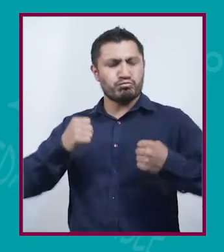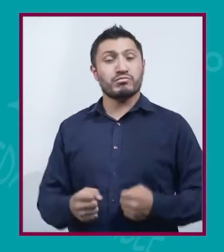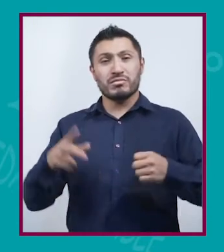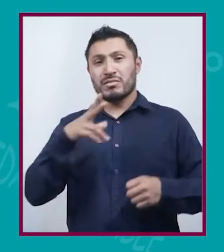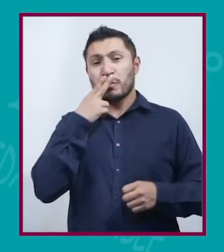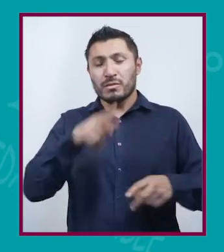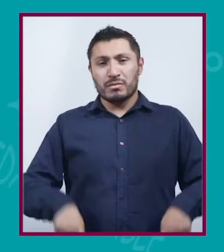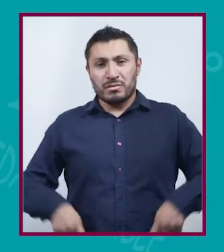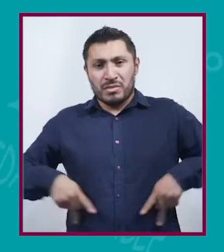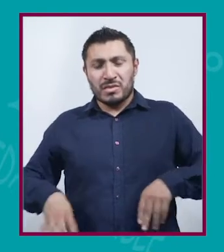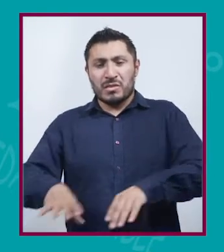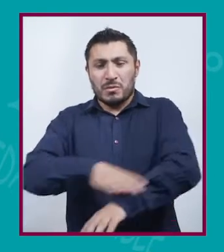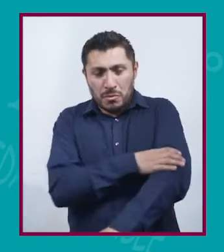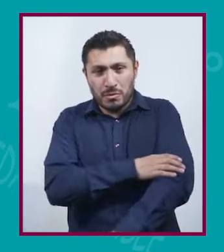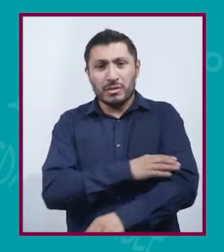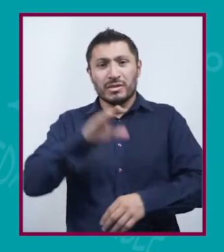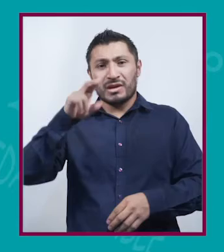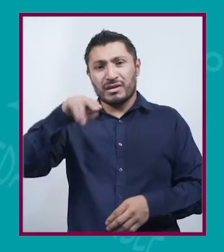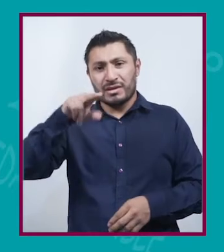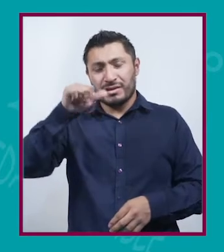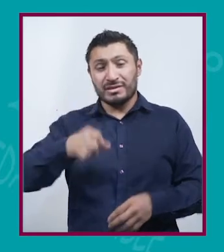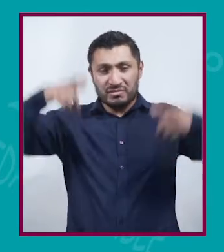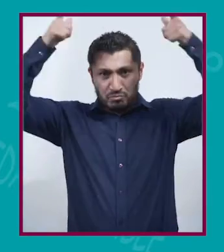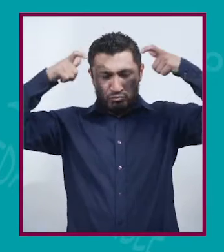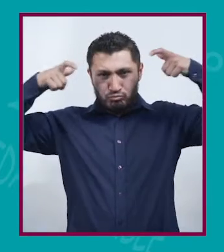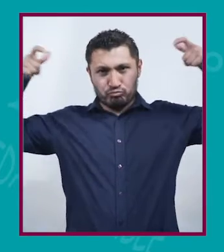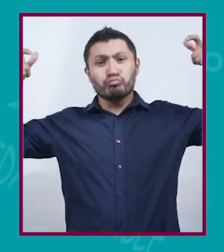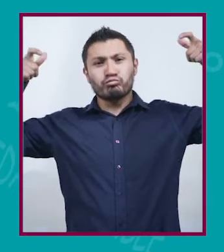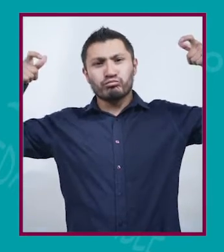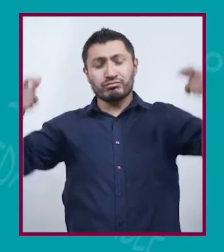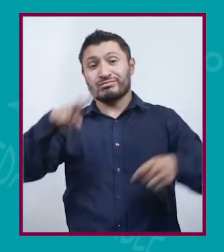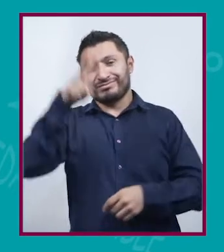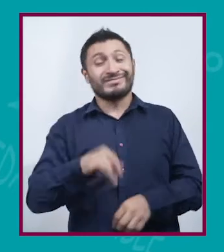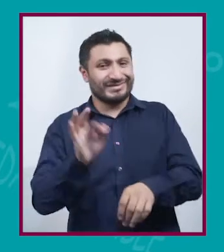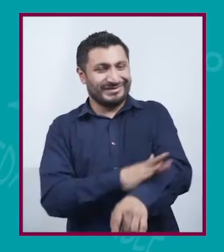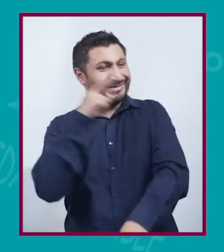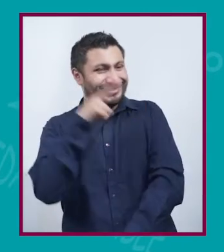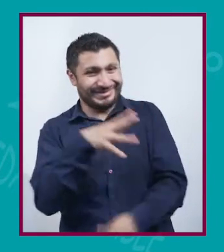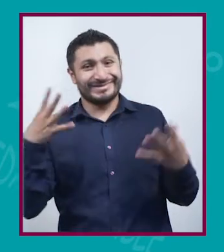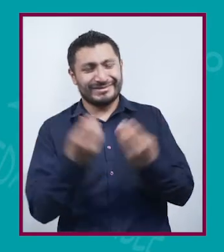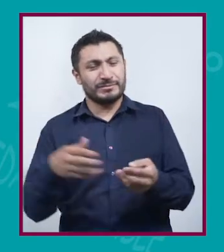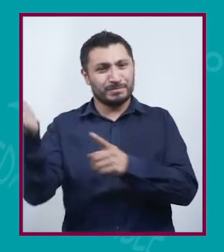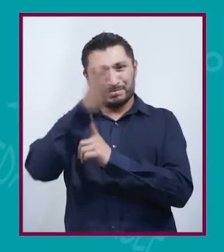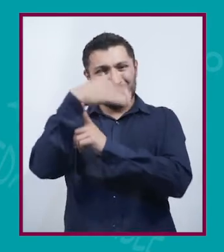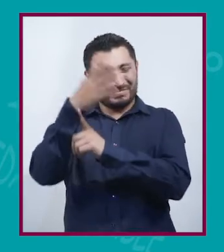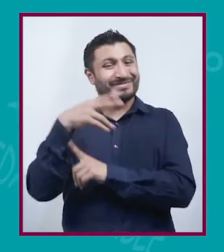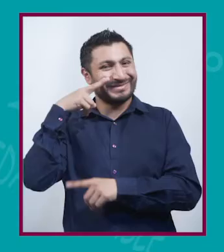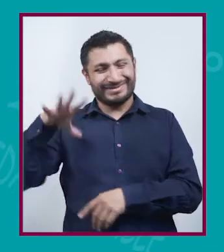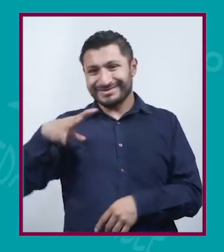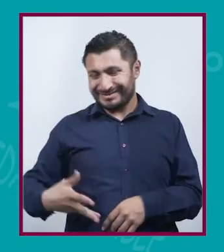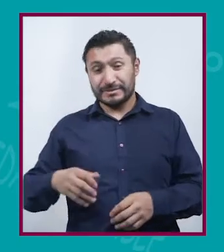con pantalones, botas, cananas y sombrero de ala ancha. ¿Verdad que emociona verla junto a la bandera?